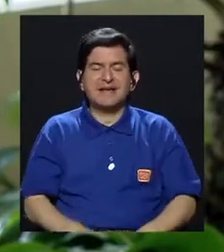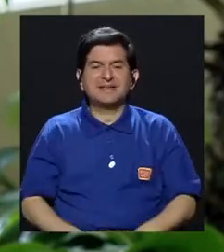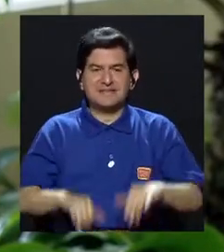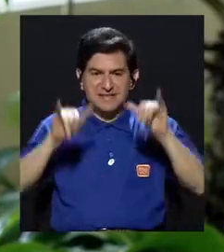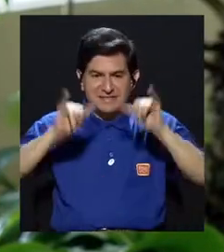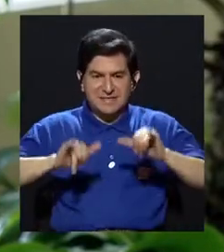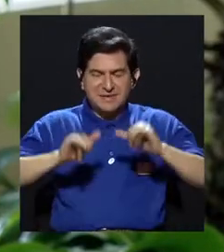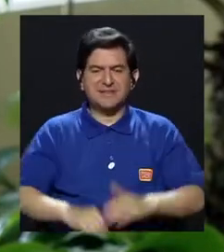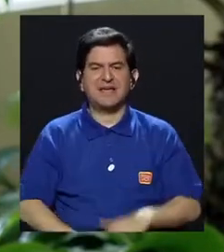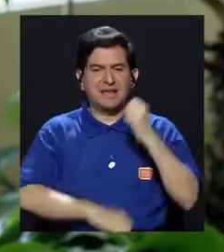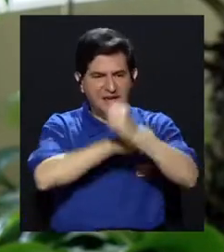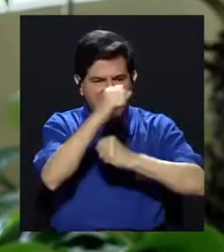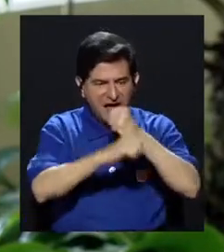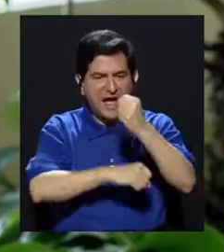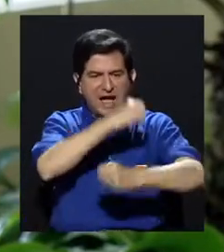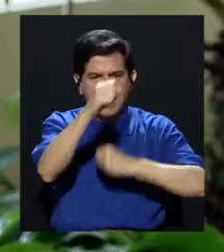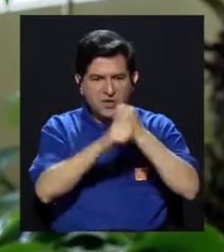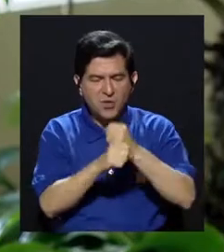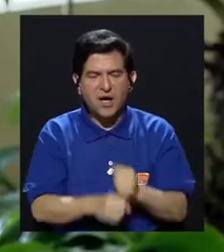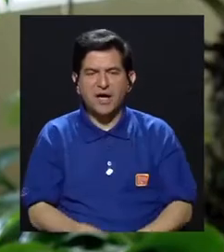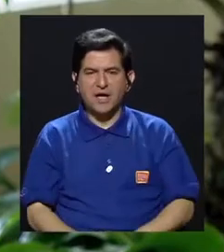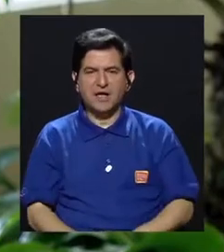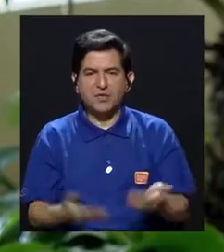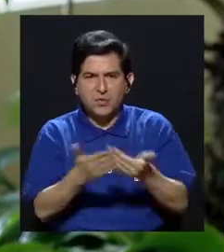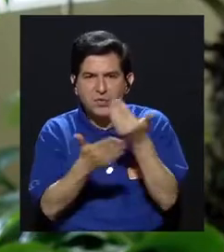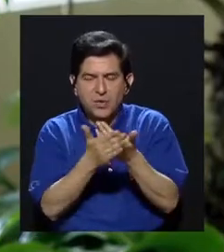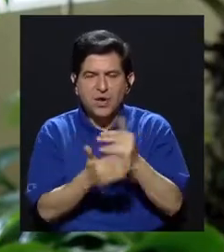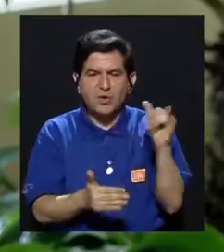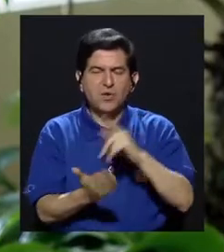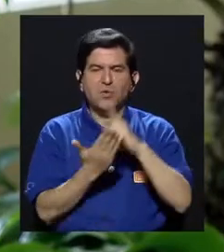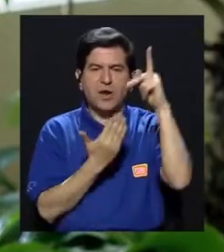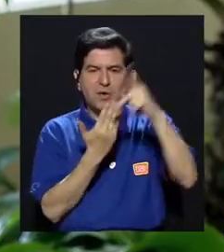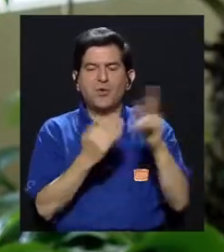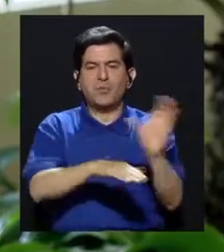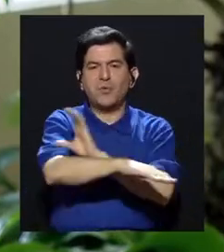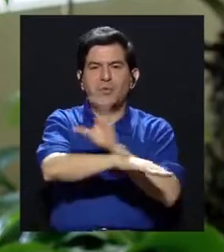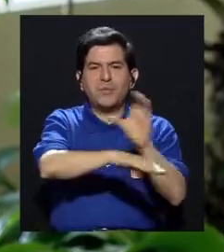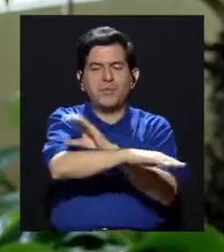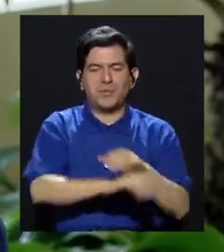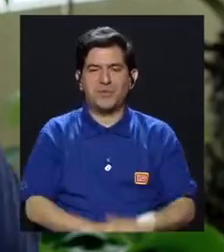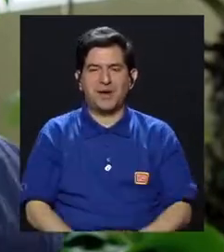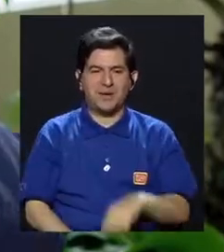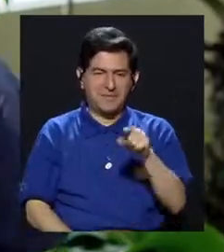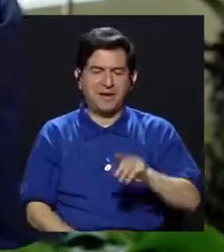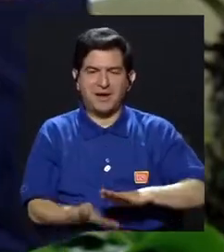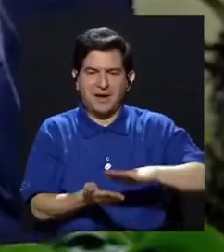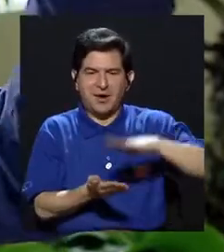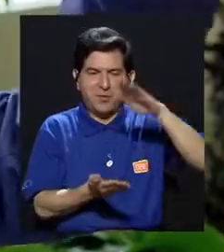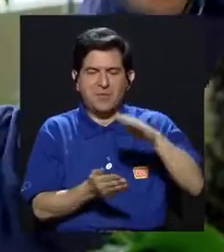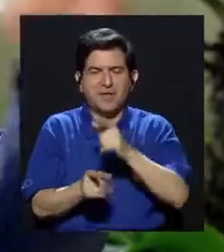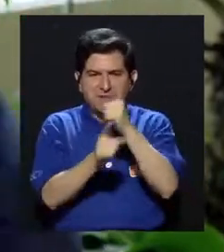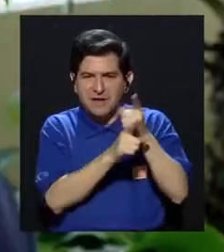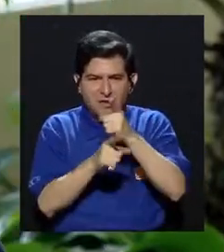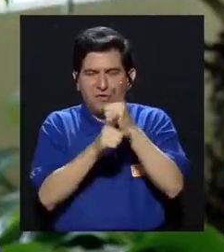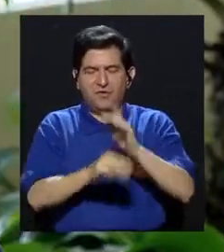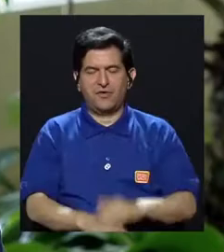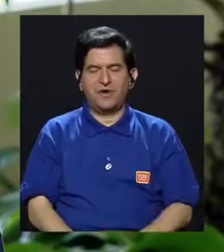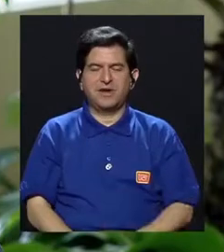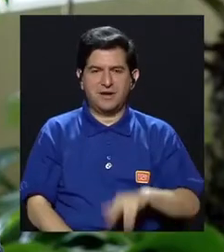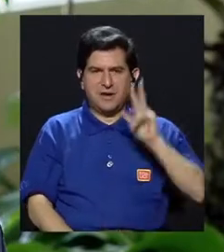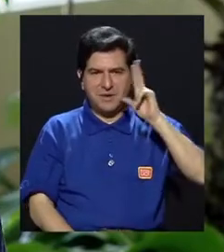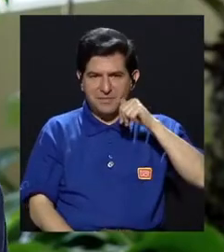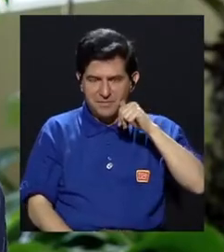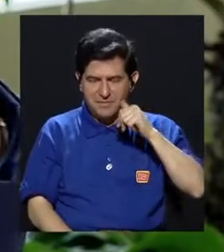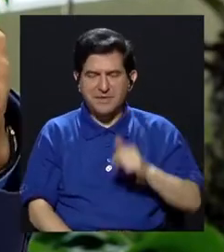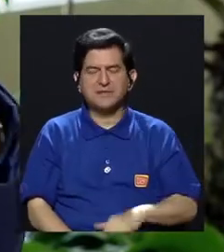está vigente, se renueva año con año, viene en edición aumentada. Es como los programas de las computadoras que vienen en edición aumentada, corregida. El machismo